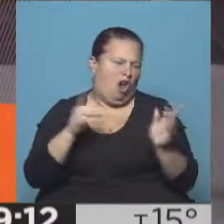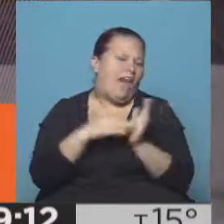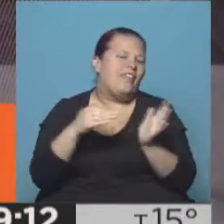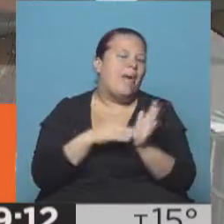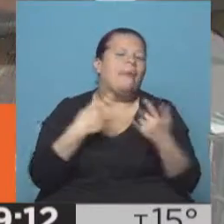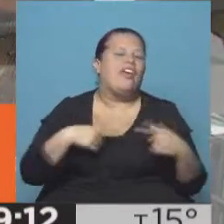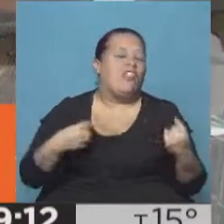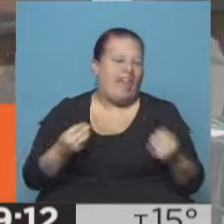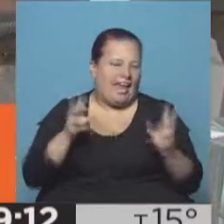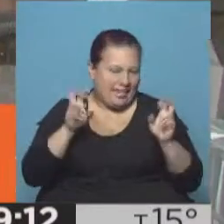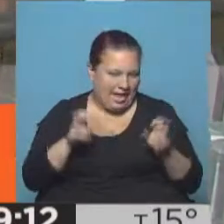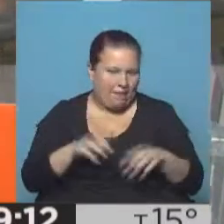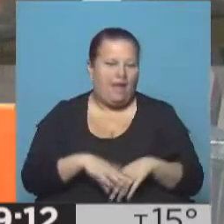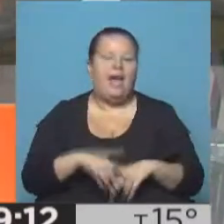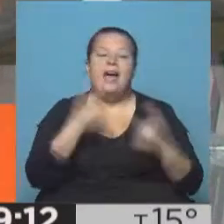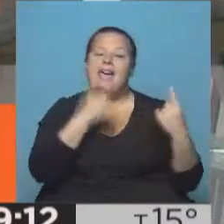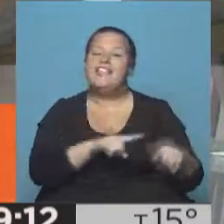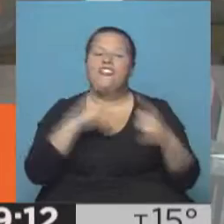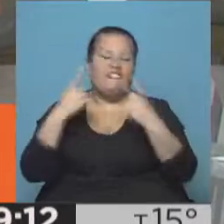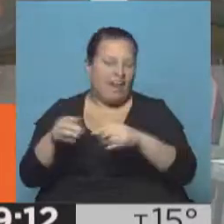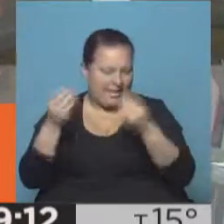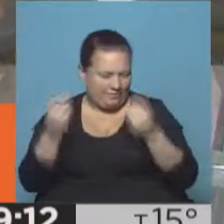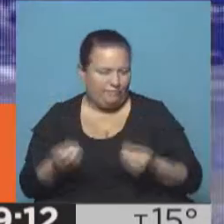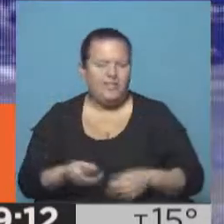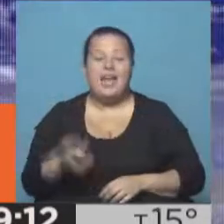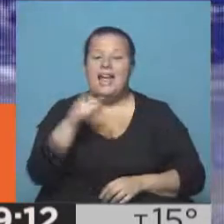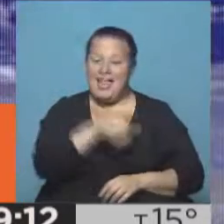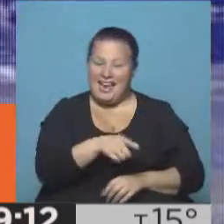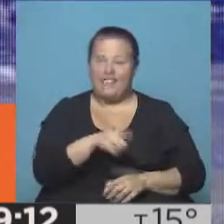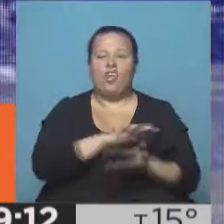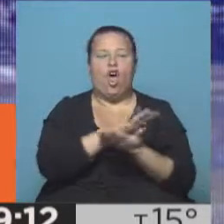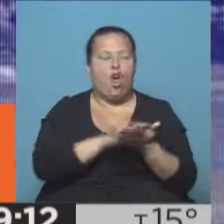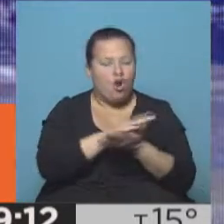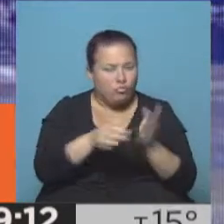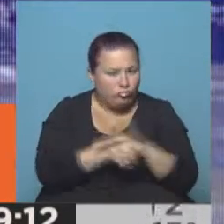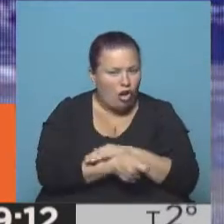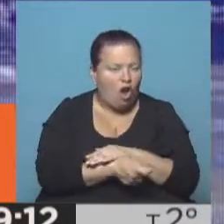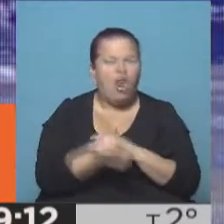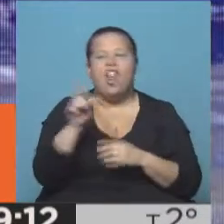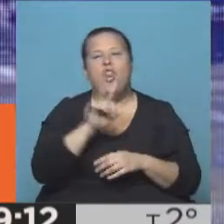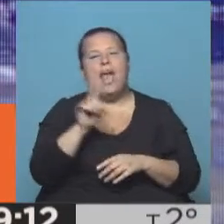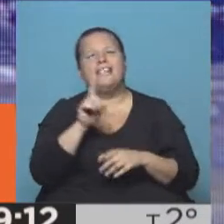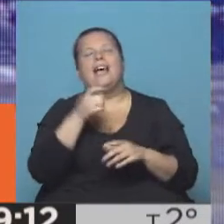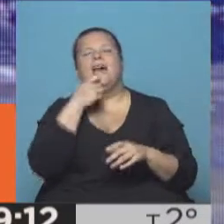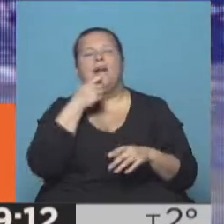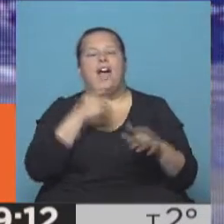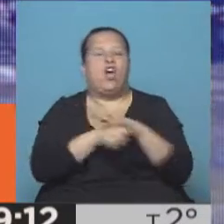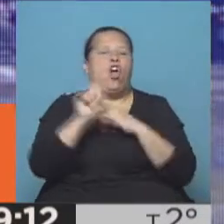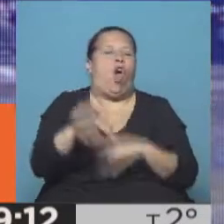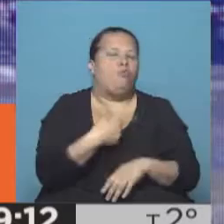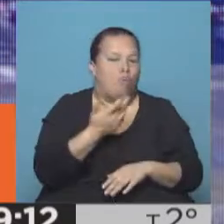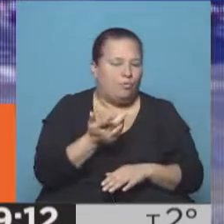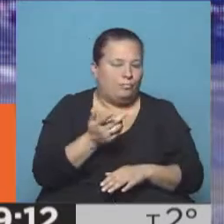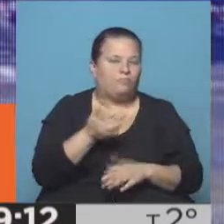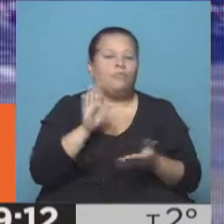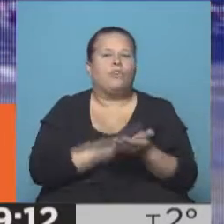general? del delito. Bien. La diferencia es que estos delitos de corrupción justamente no se tratan de delitos comunes, ¿no?,